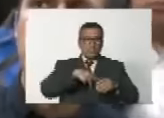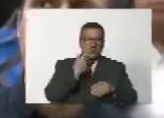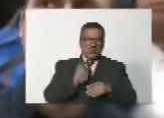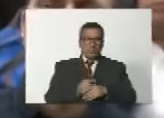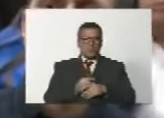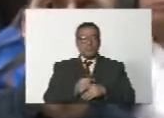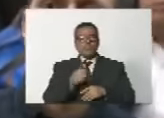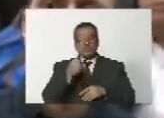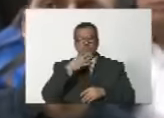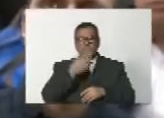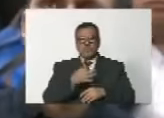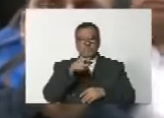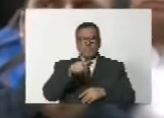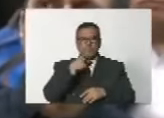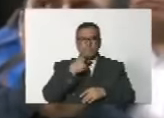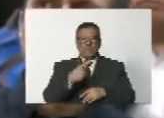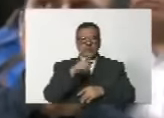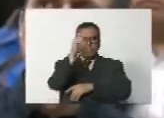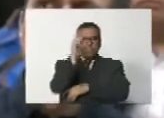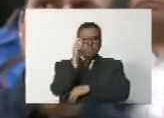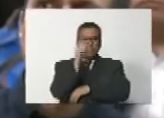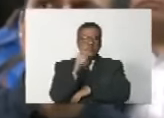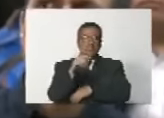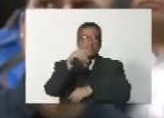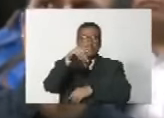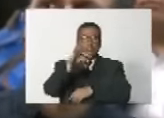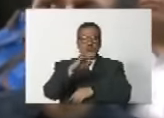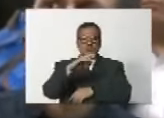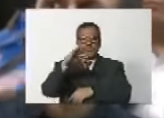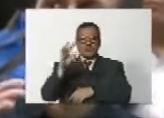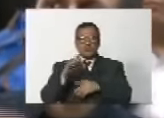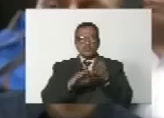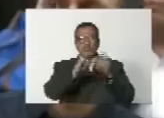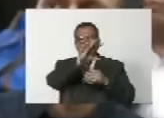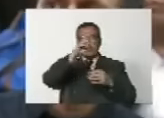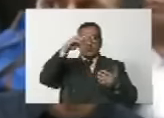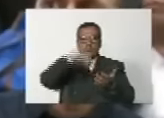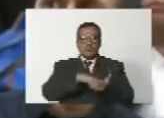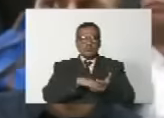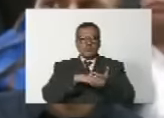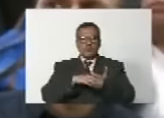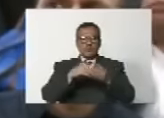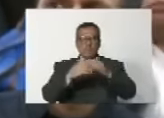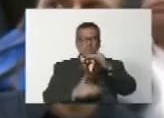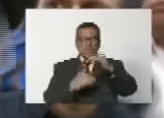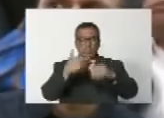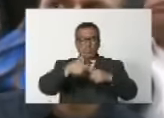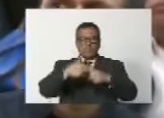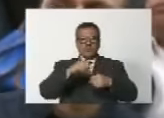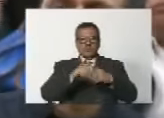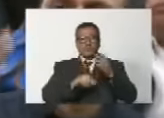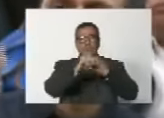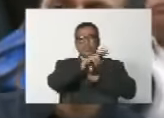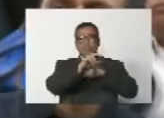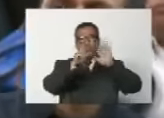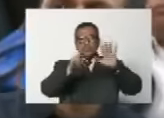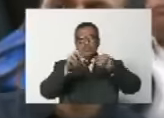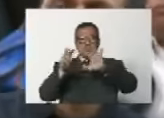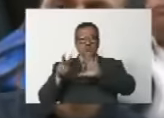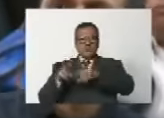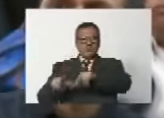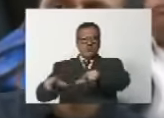hablando, como bien lo decía el diputado Rodolfo Sanz, de unos 50.000 barriles por día en estos